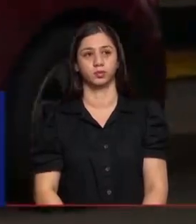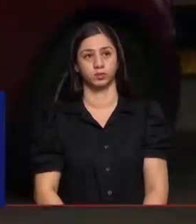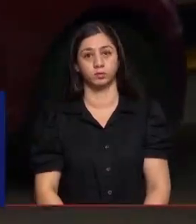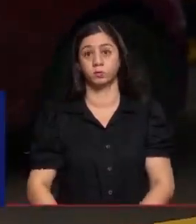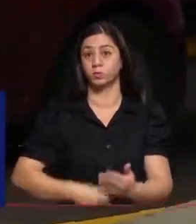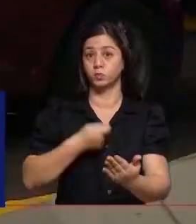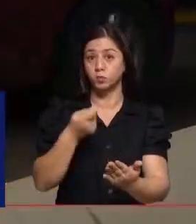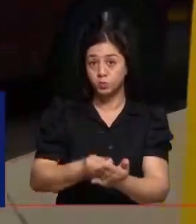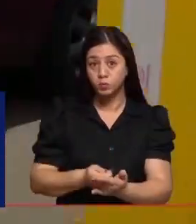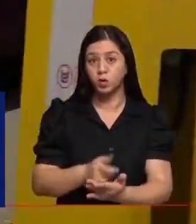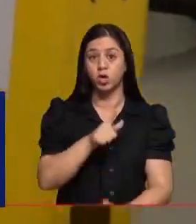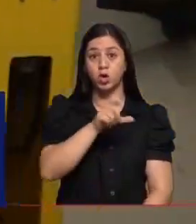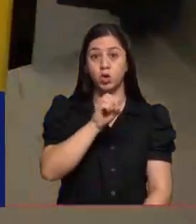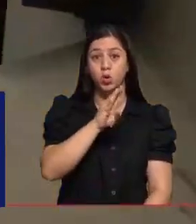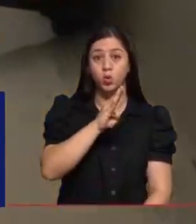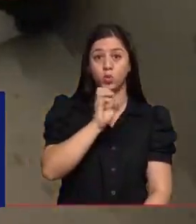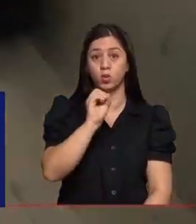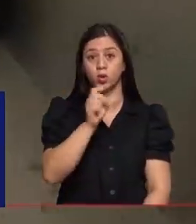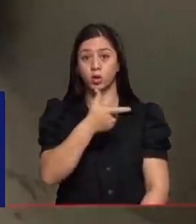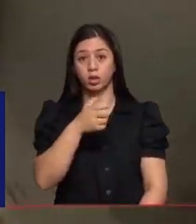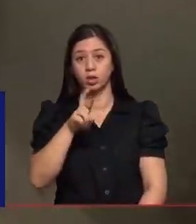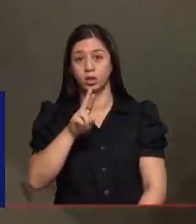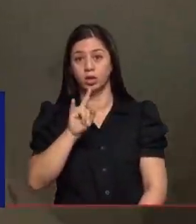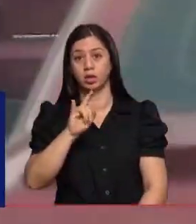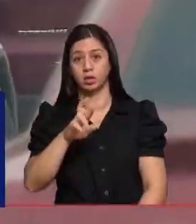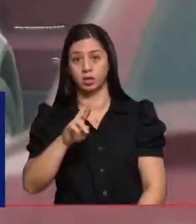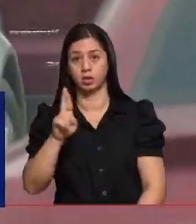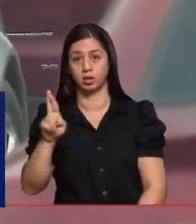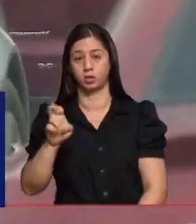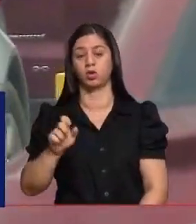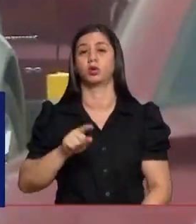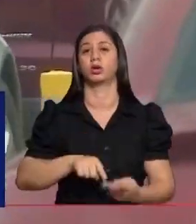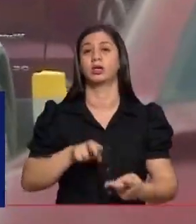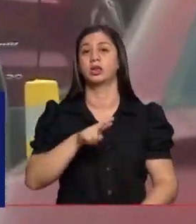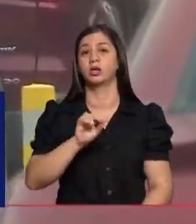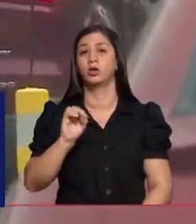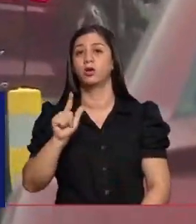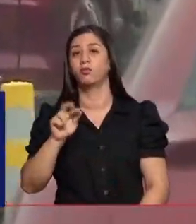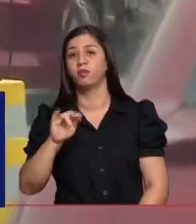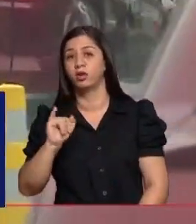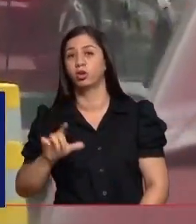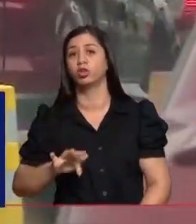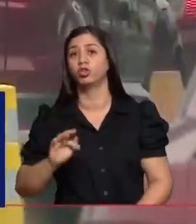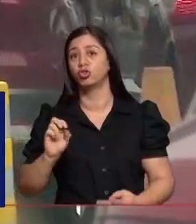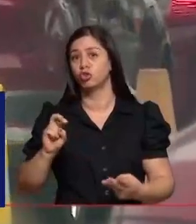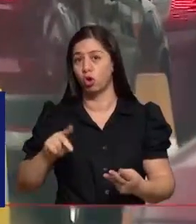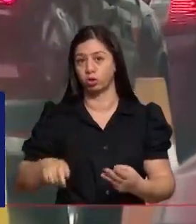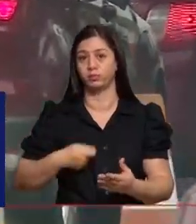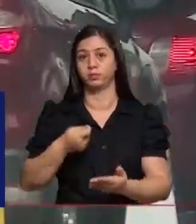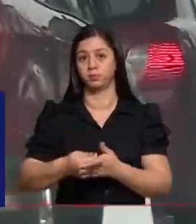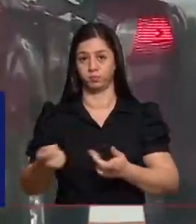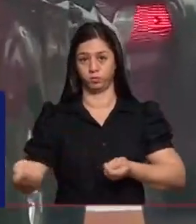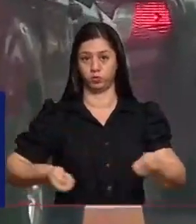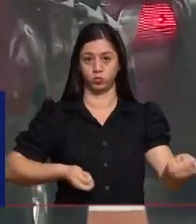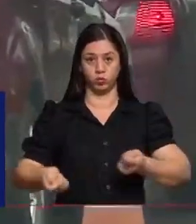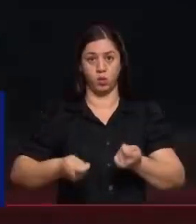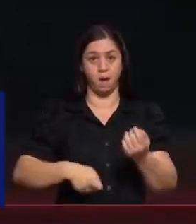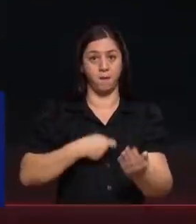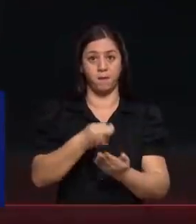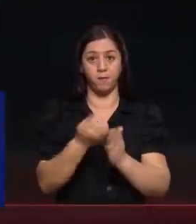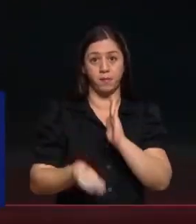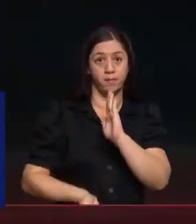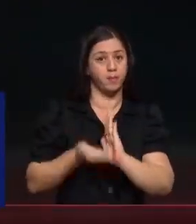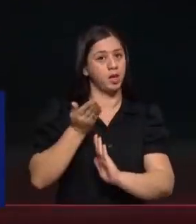Los peajes de Lobo Guerrero, Río Frío y Toro son los administrados por Invías. Estos no presentarían aumento en su costo durante